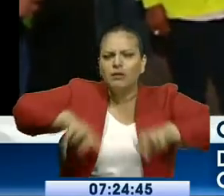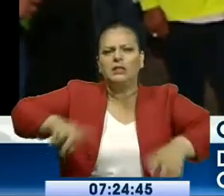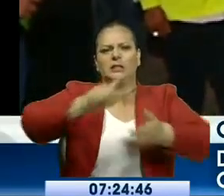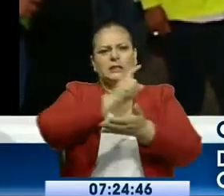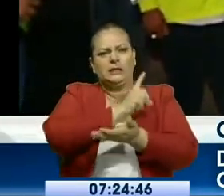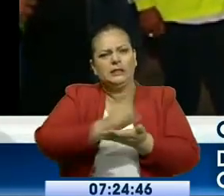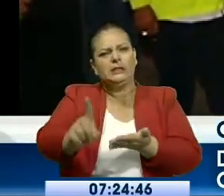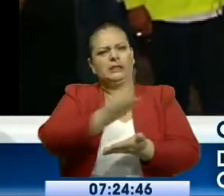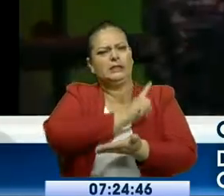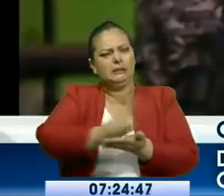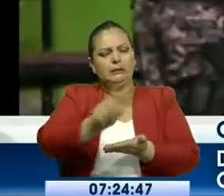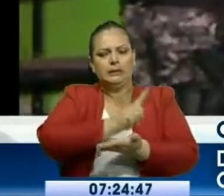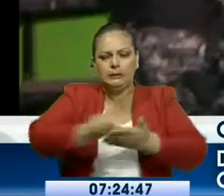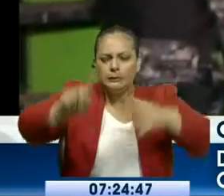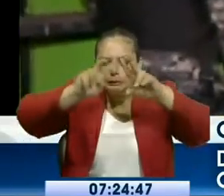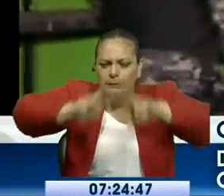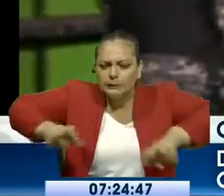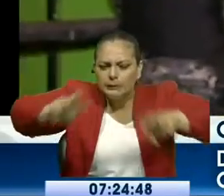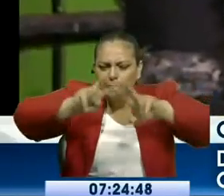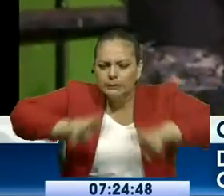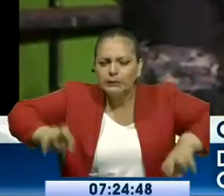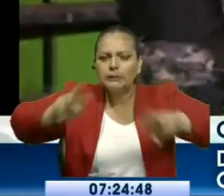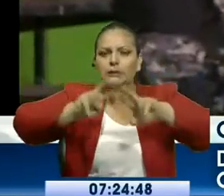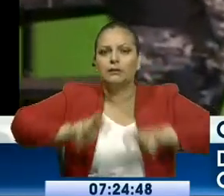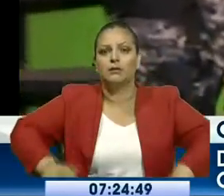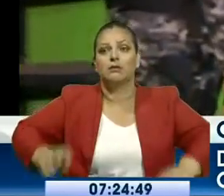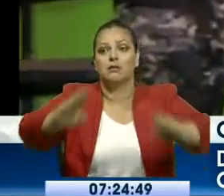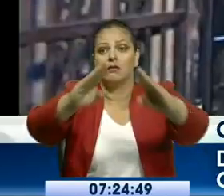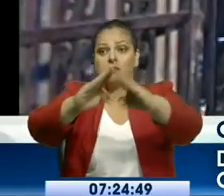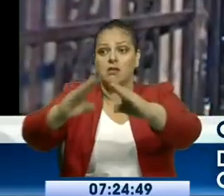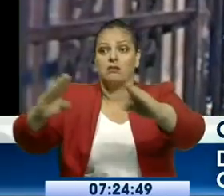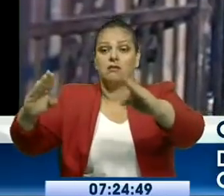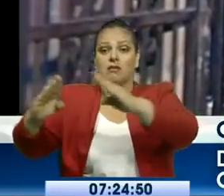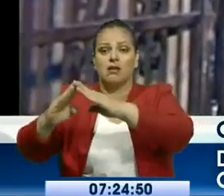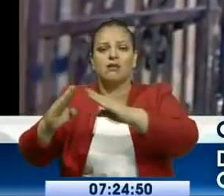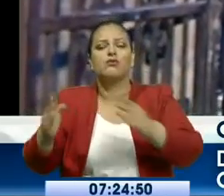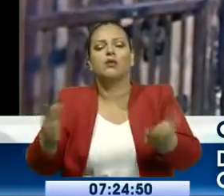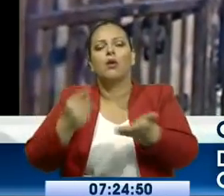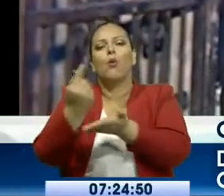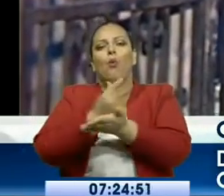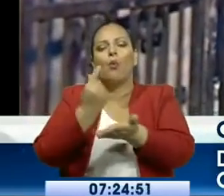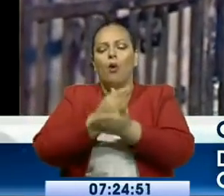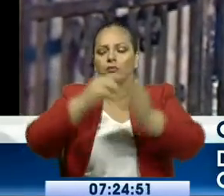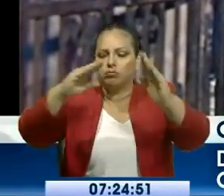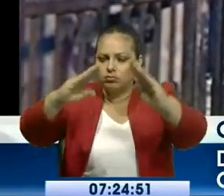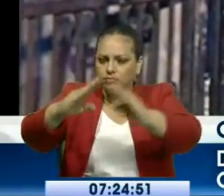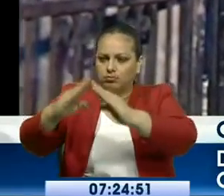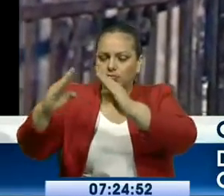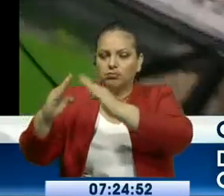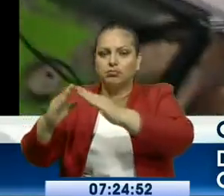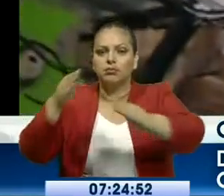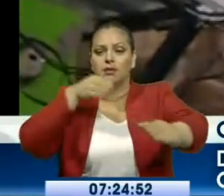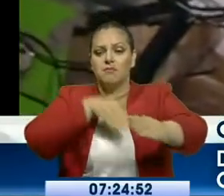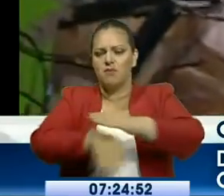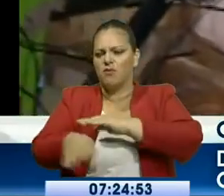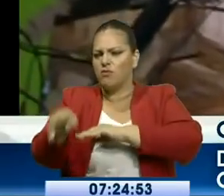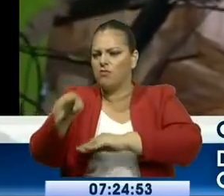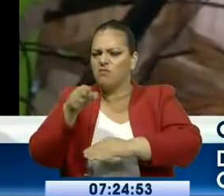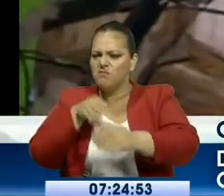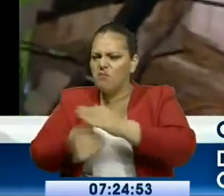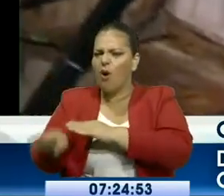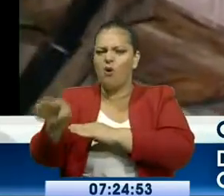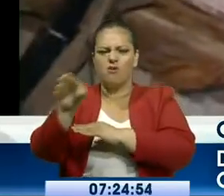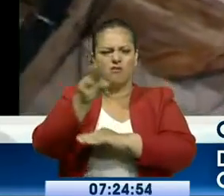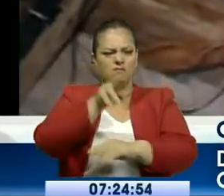a dos inmuebles en el sur de la ciudad, en el sector del Guasmo. Aquí, dos personas fueron detenidas por posesión